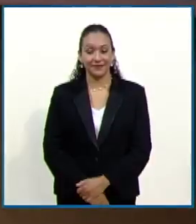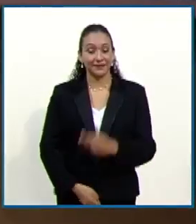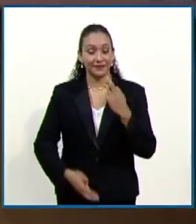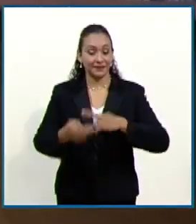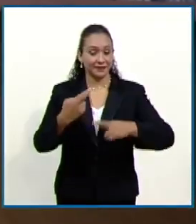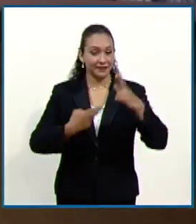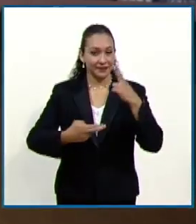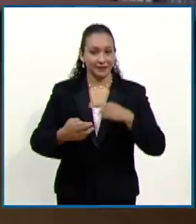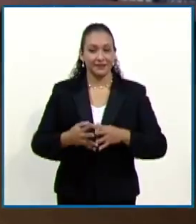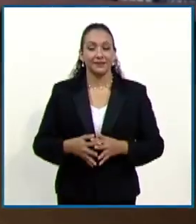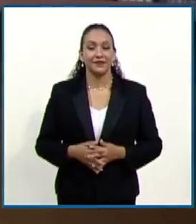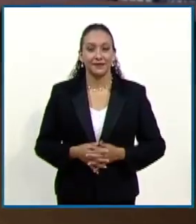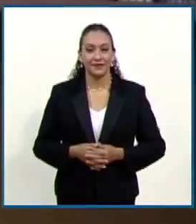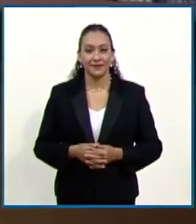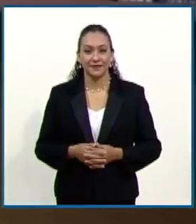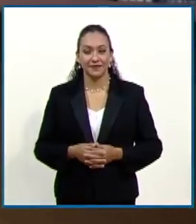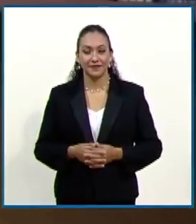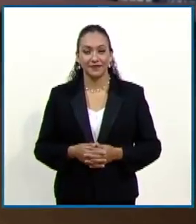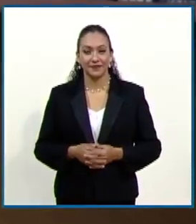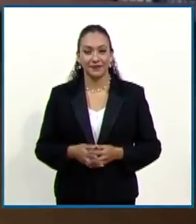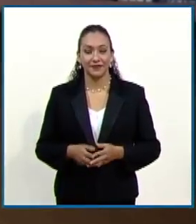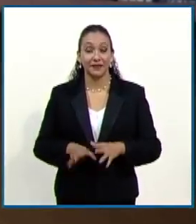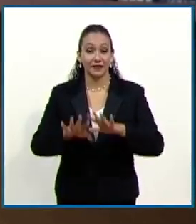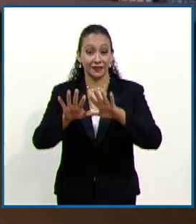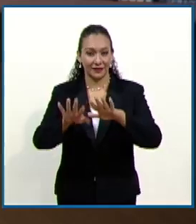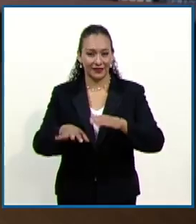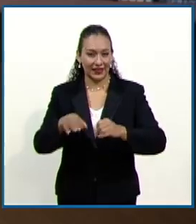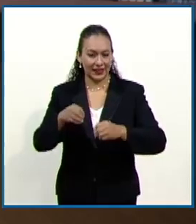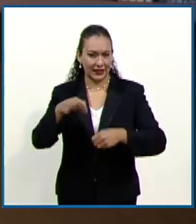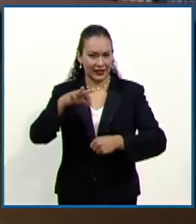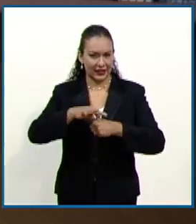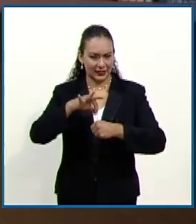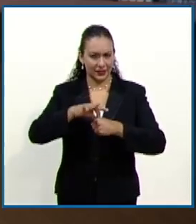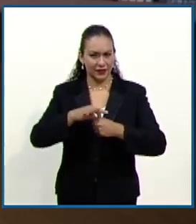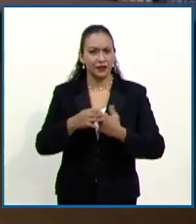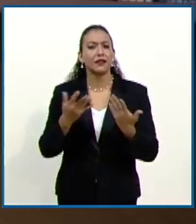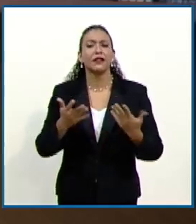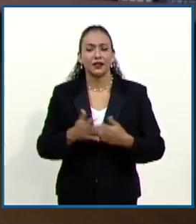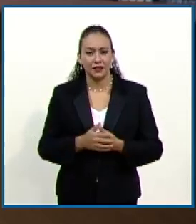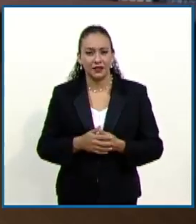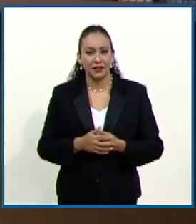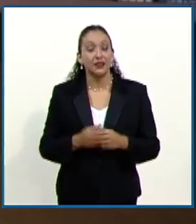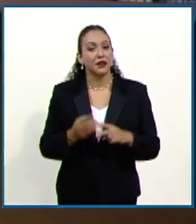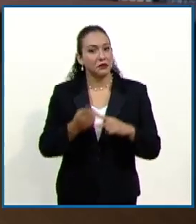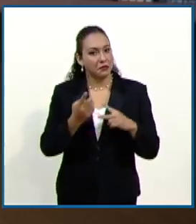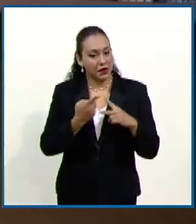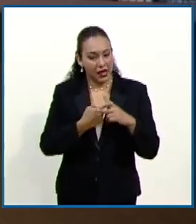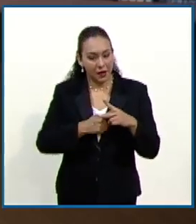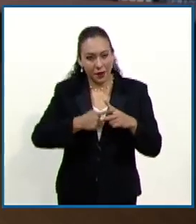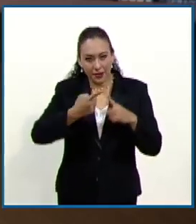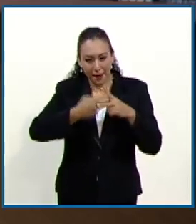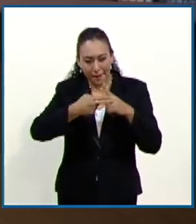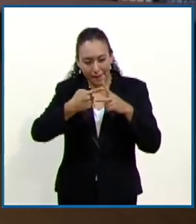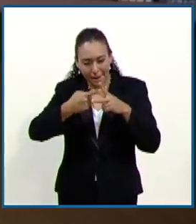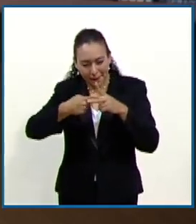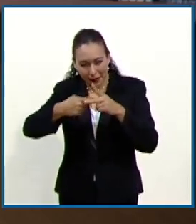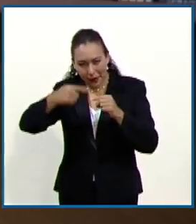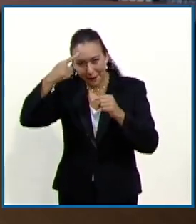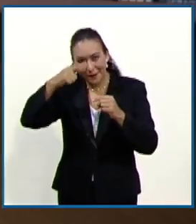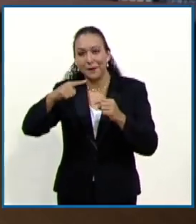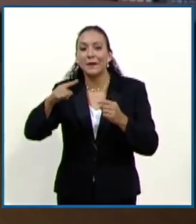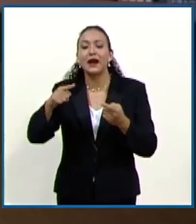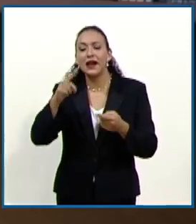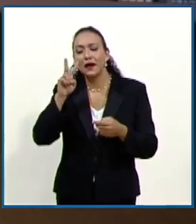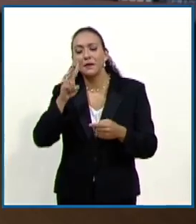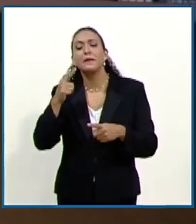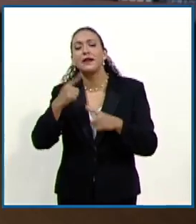Al regresar, la Sala Superior del Tribunal Electoral lleva a cabo el cómputo oficial y declaración de validez de la